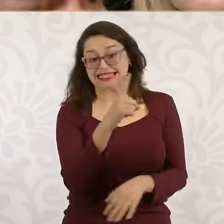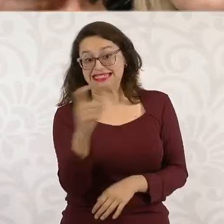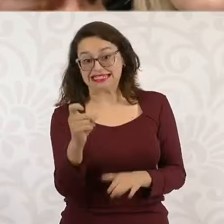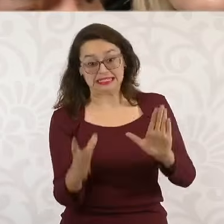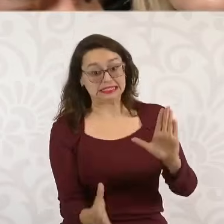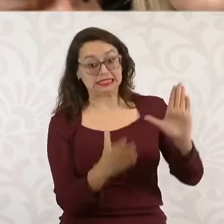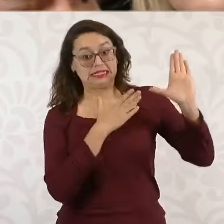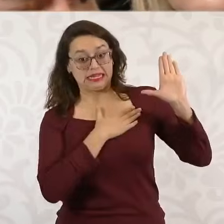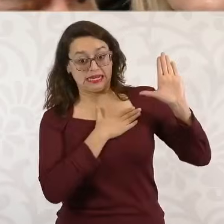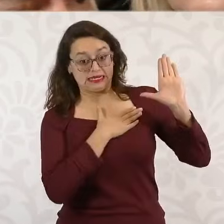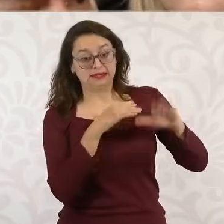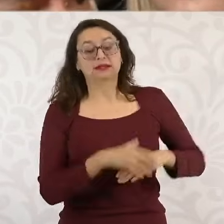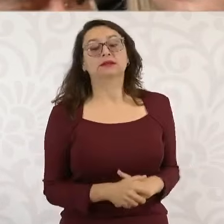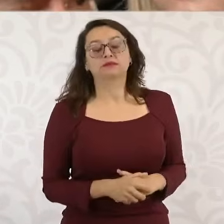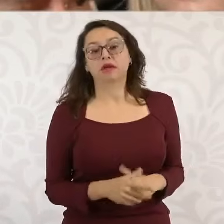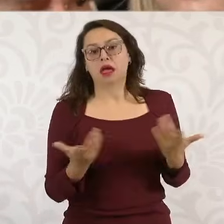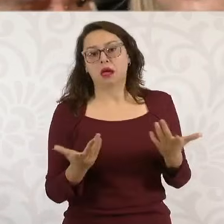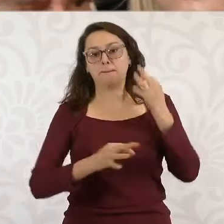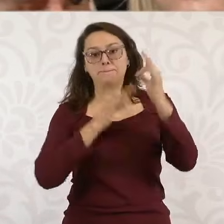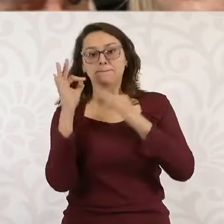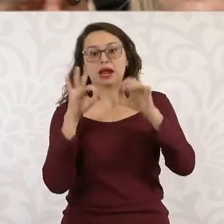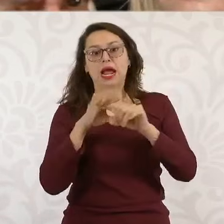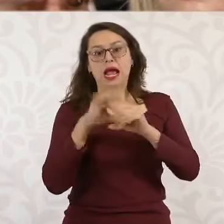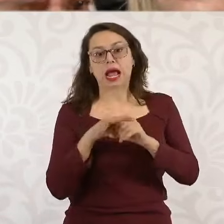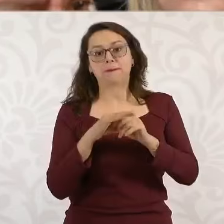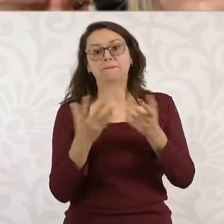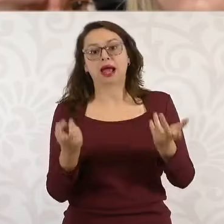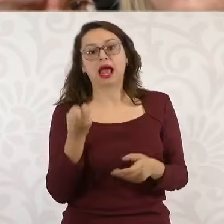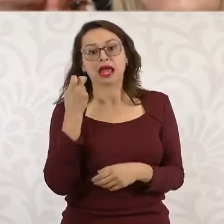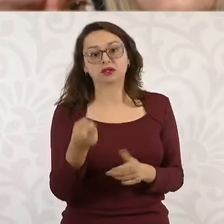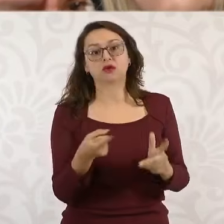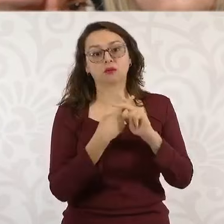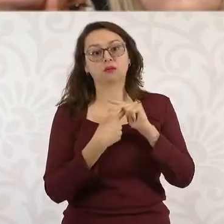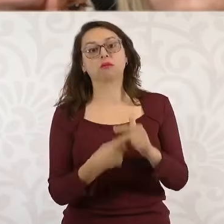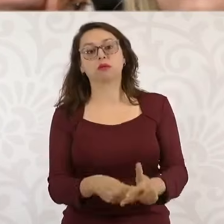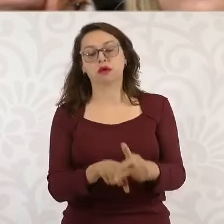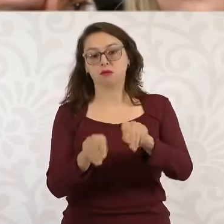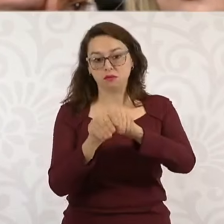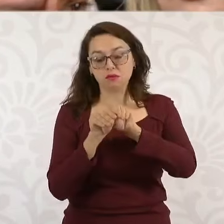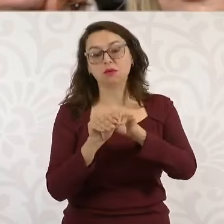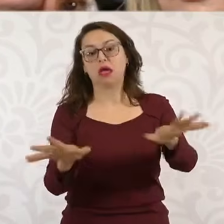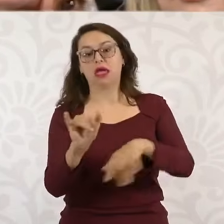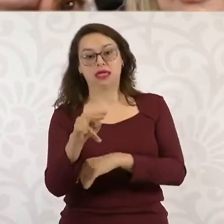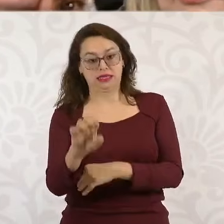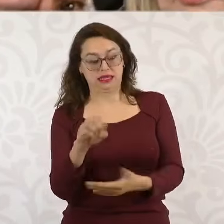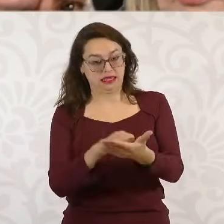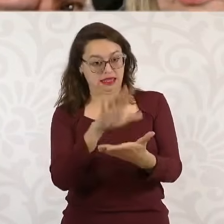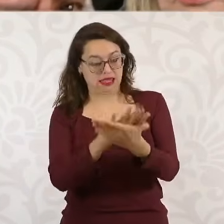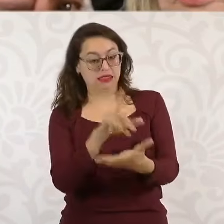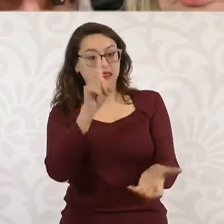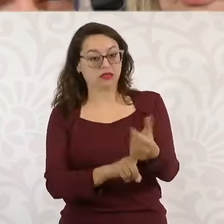no solo eran las promesas de campaña, presidenta, esa de hecho fue la plataforma electoral que se registró en el INE. Es decir,